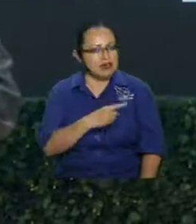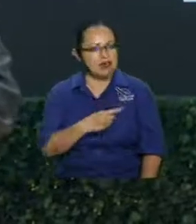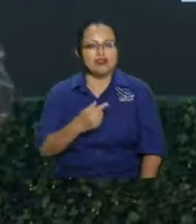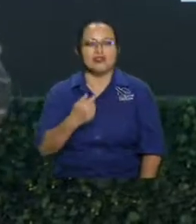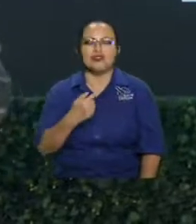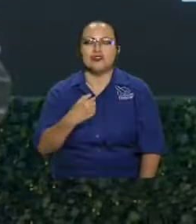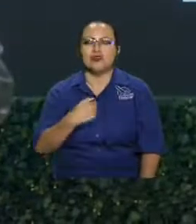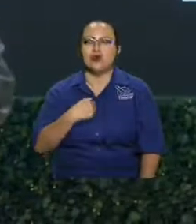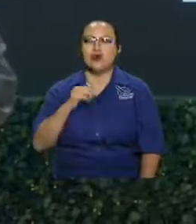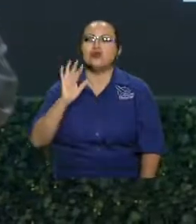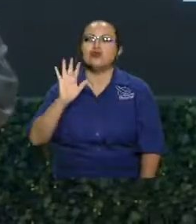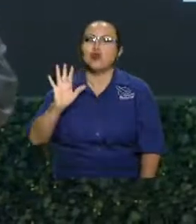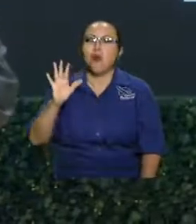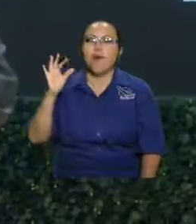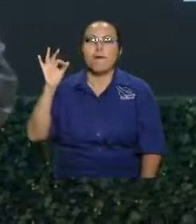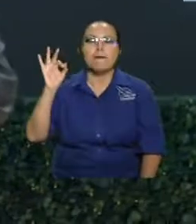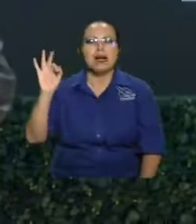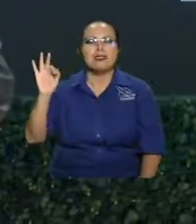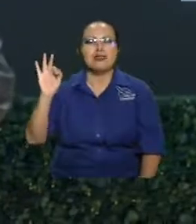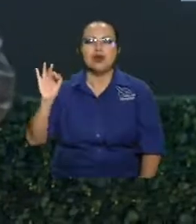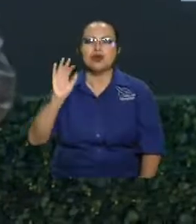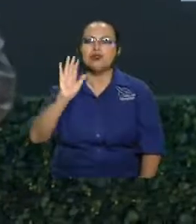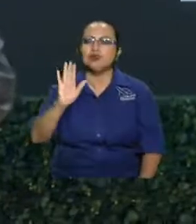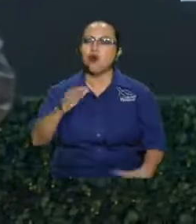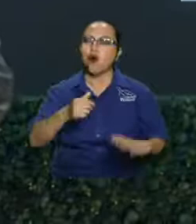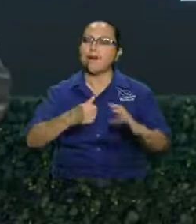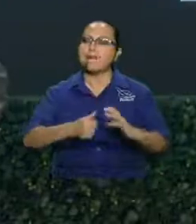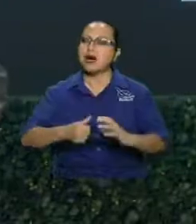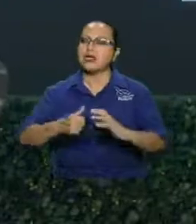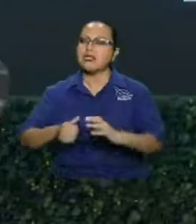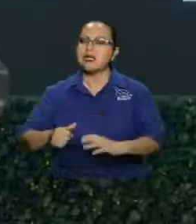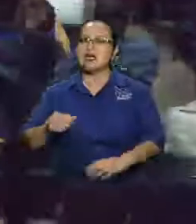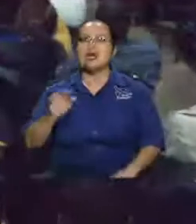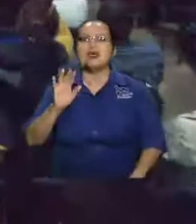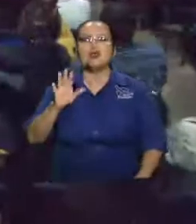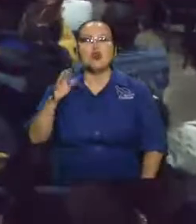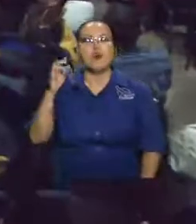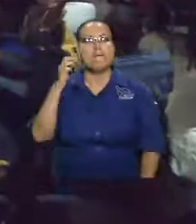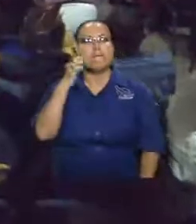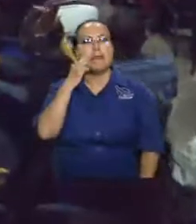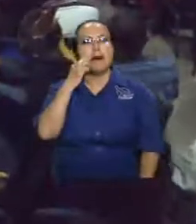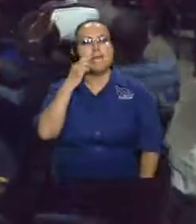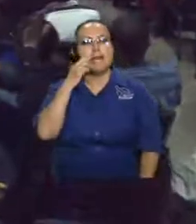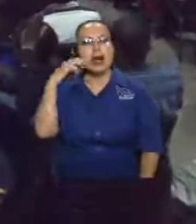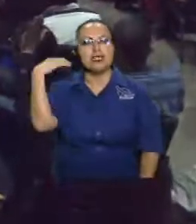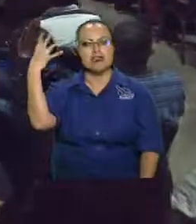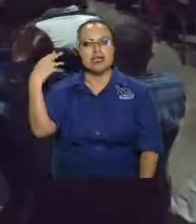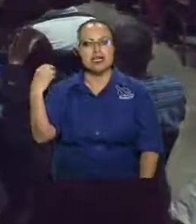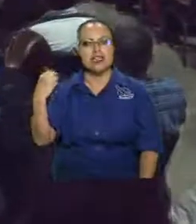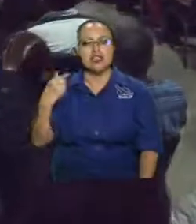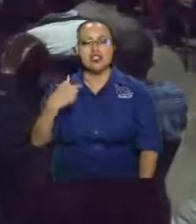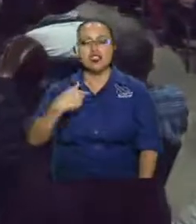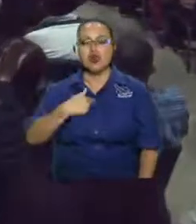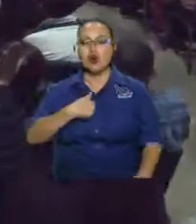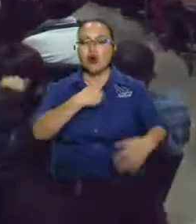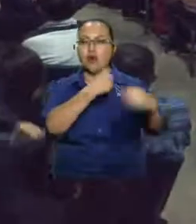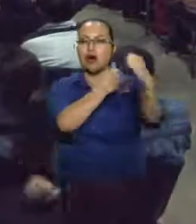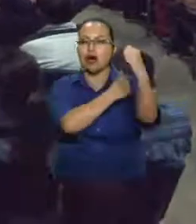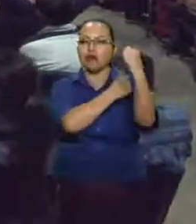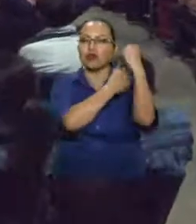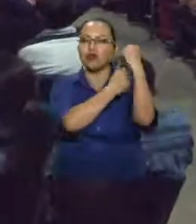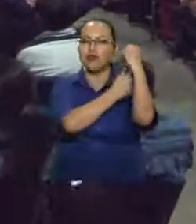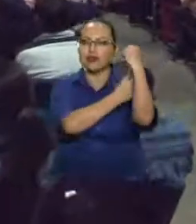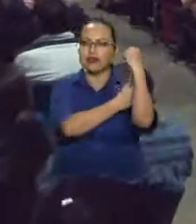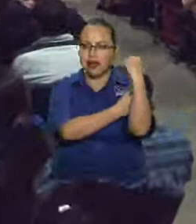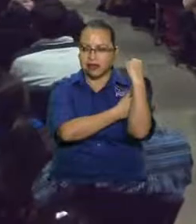Yo anhelo, hermano, yo soy su pastor, su apóstol y su padre espiritual. Y como